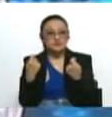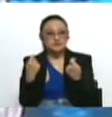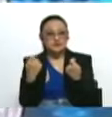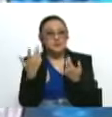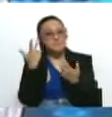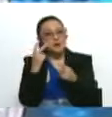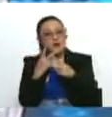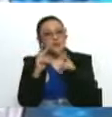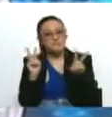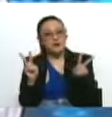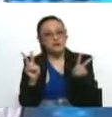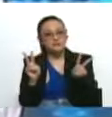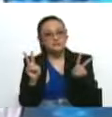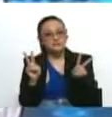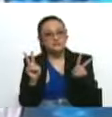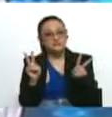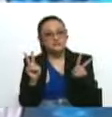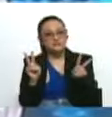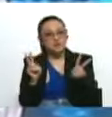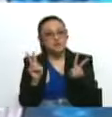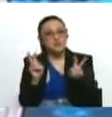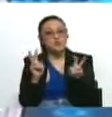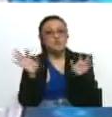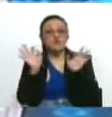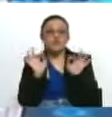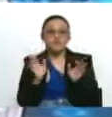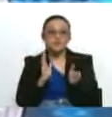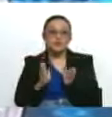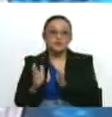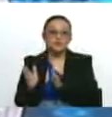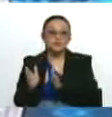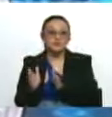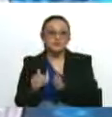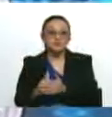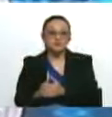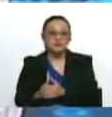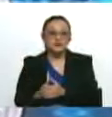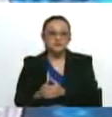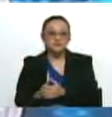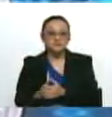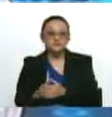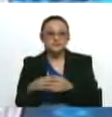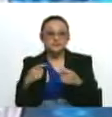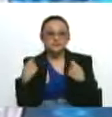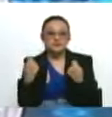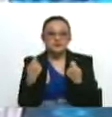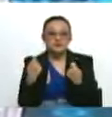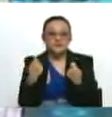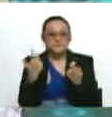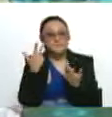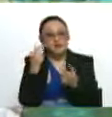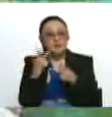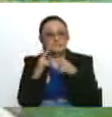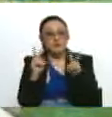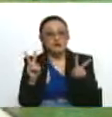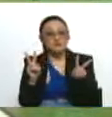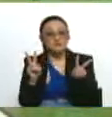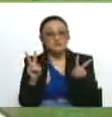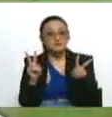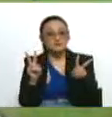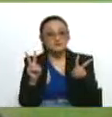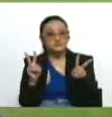paz, las UPAs, nuevo instrumento organizativo, unidades populares para la paz, las